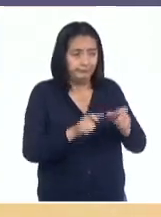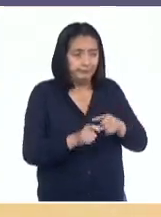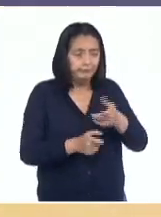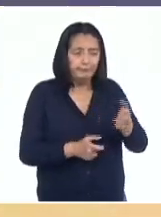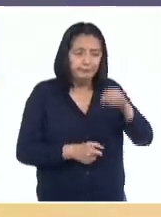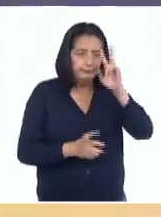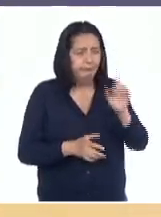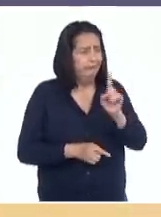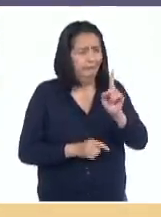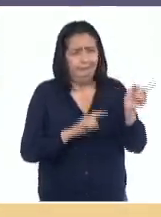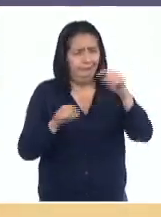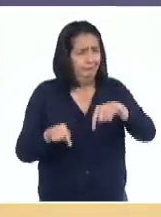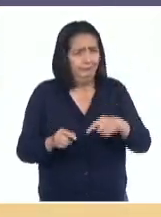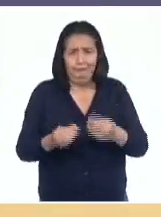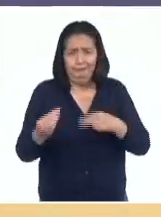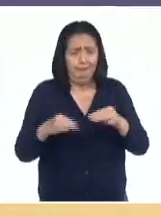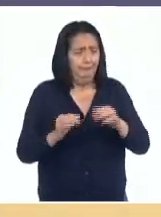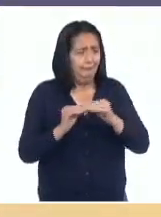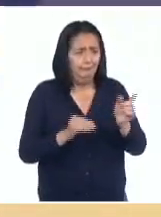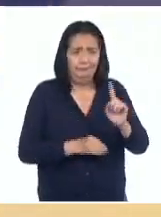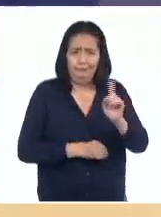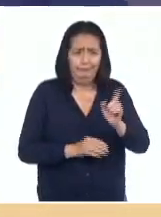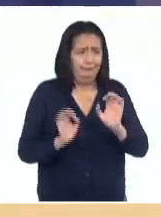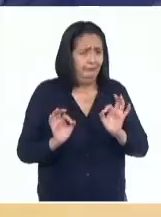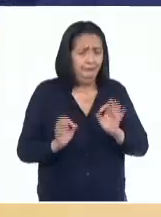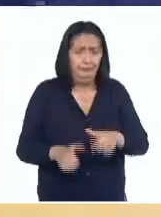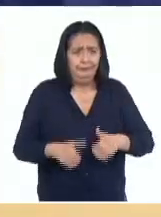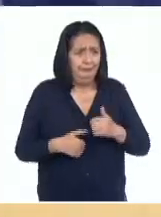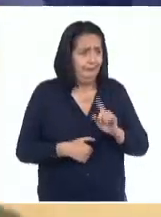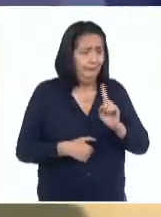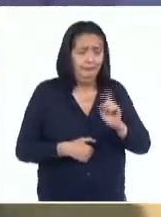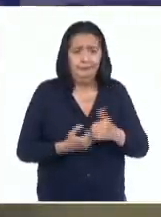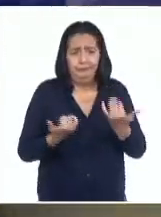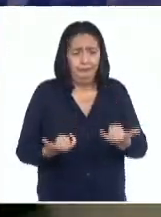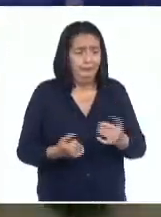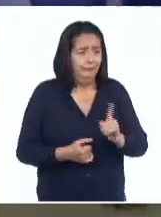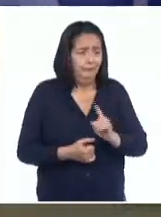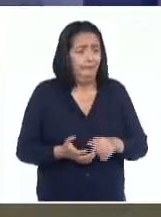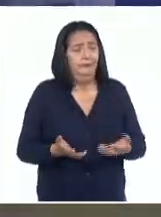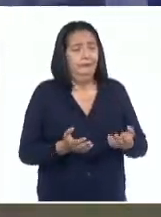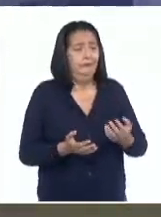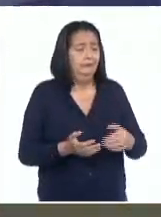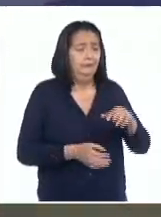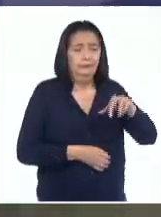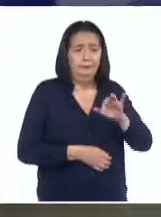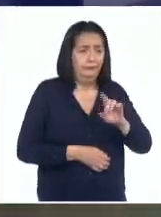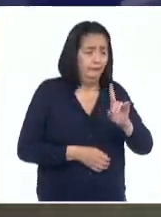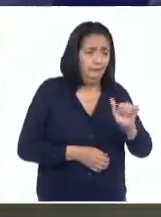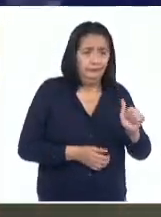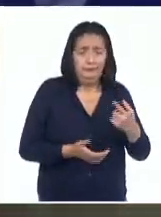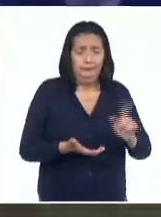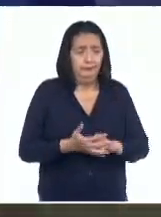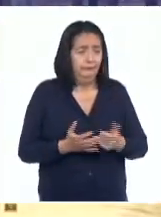todos los peruanos no vengan ahorita al mercado azul no hay por qué arriesgarse no es el momento tampoco a la parada no a los comerciantes